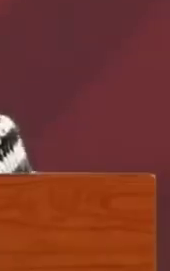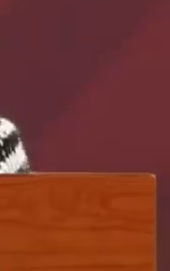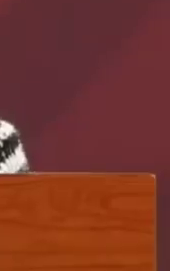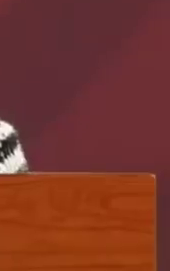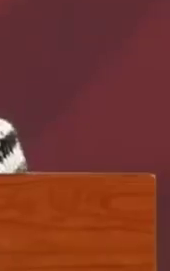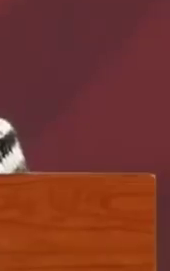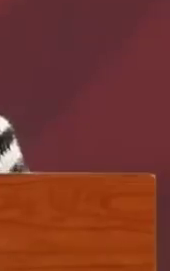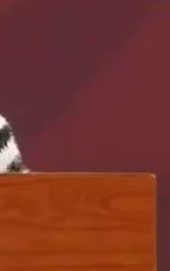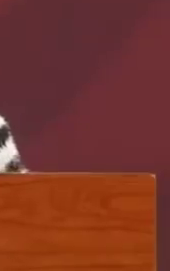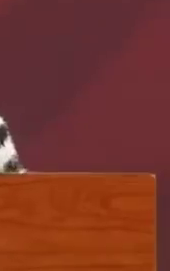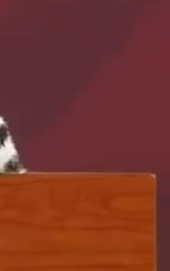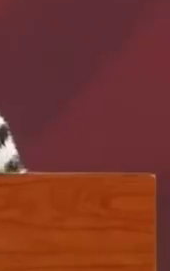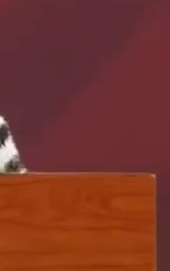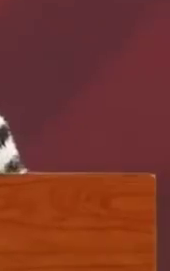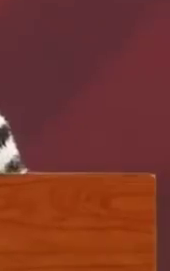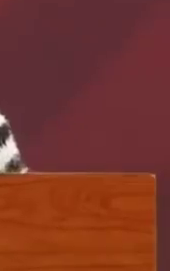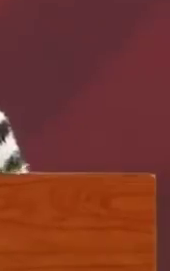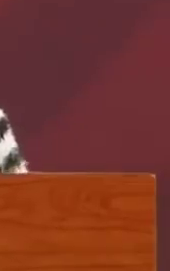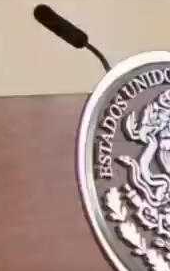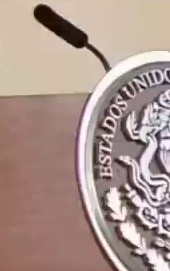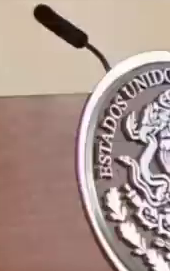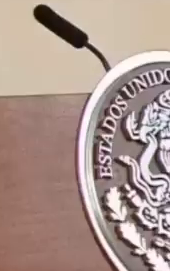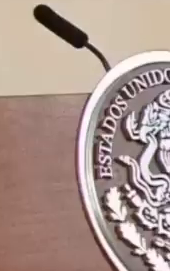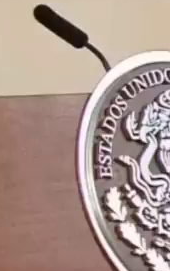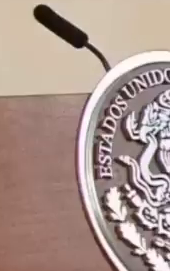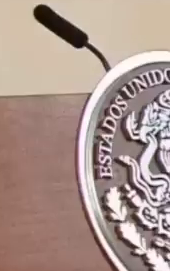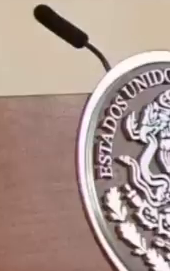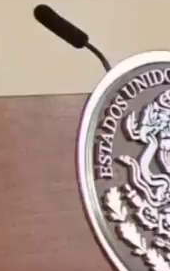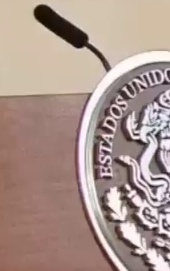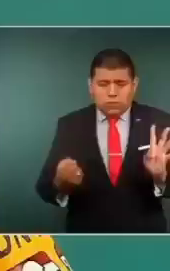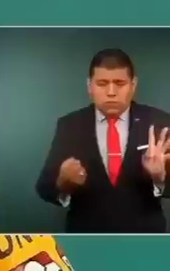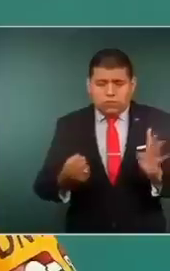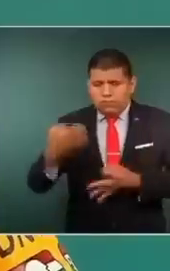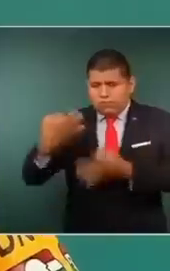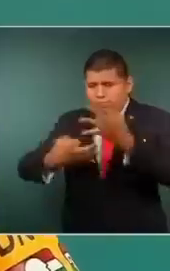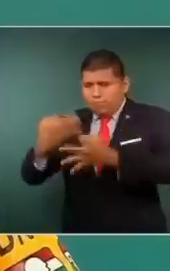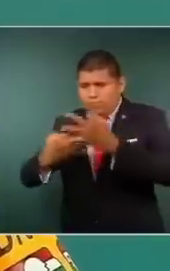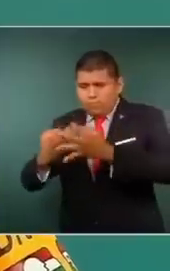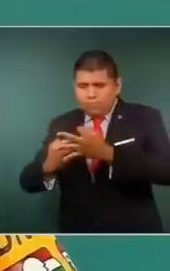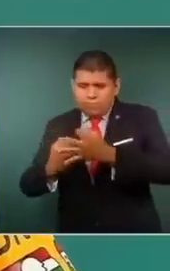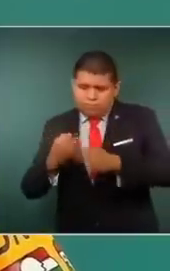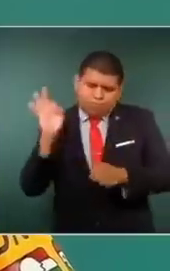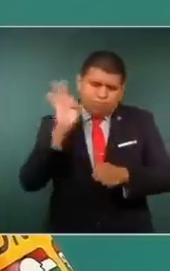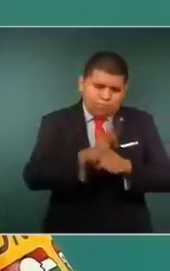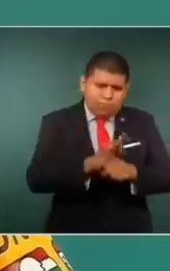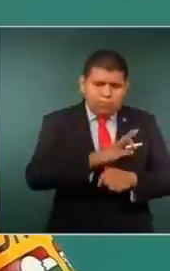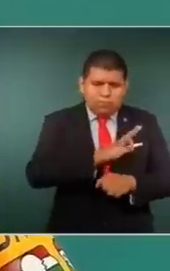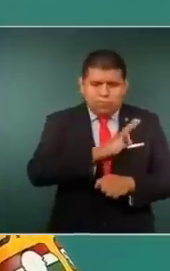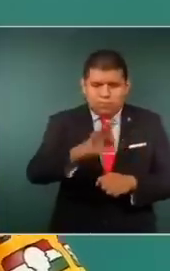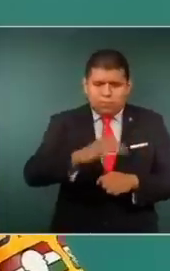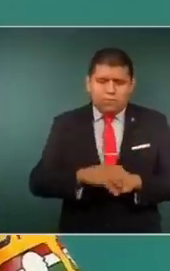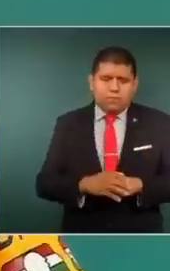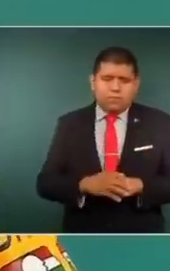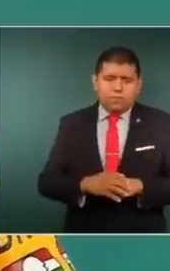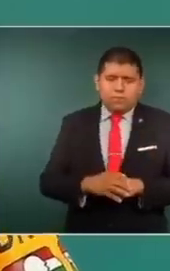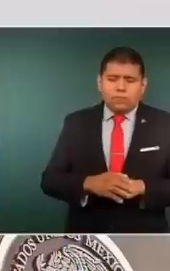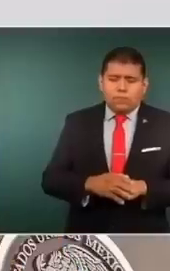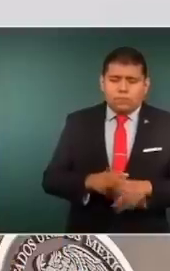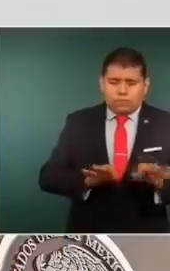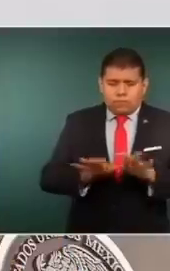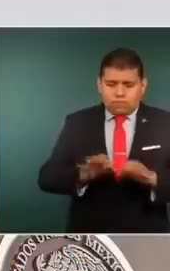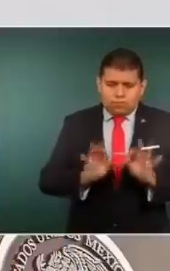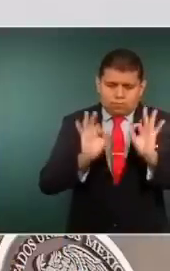él señala bloqueos activos porque Bueno hay bloqueos porque pues las unidades son tan grandes y quedaron tan destrozadas